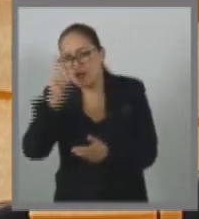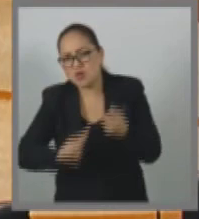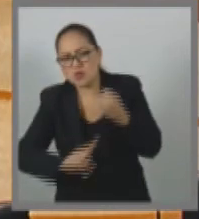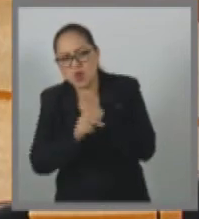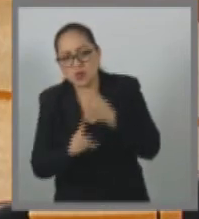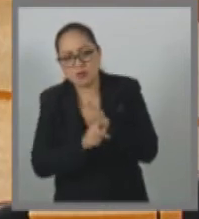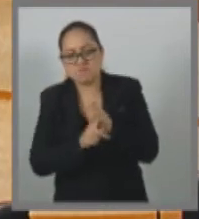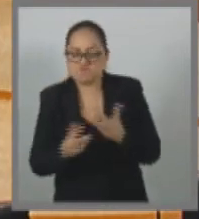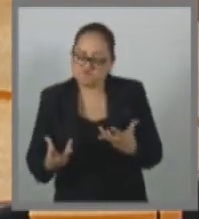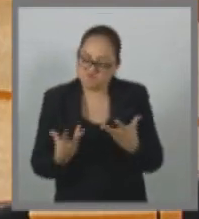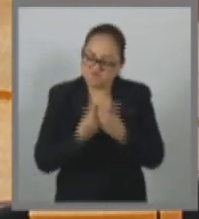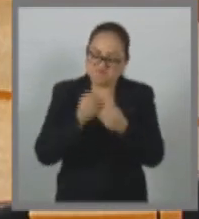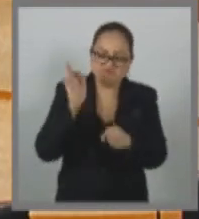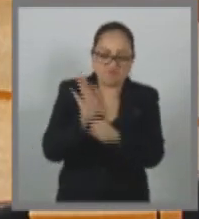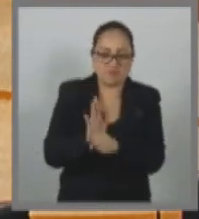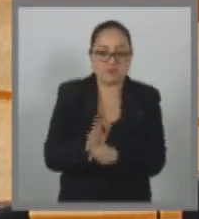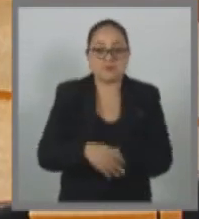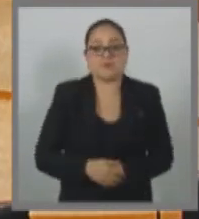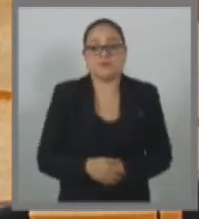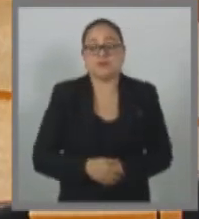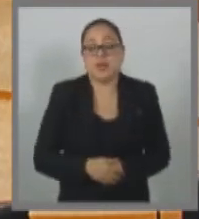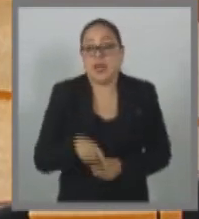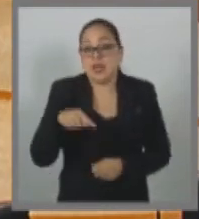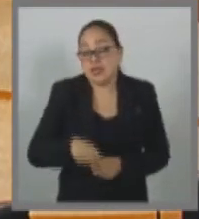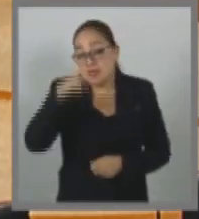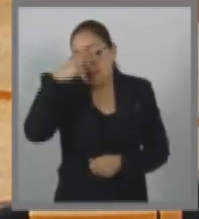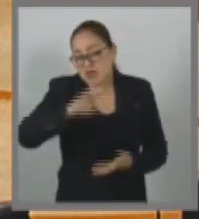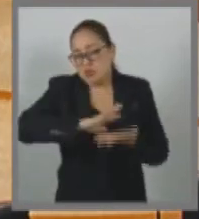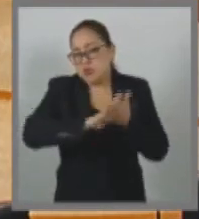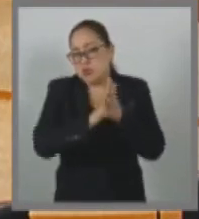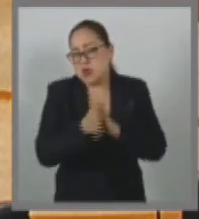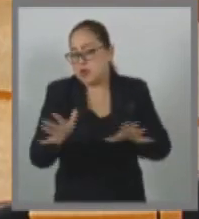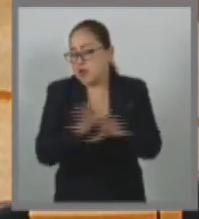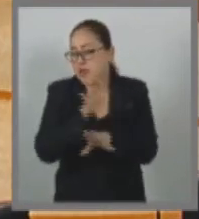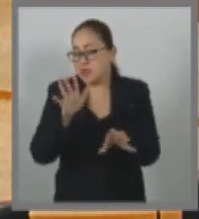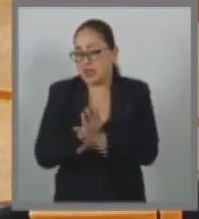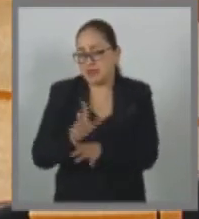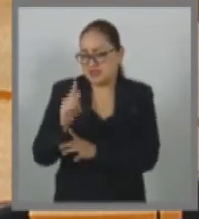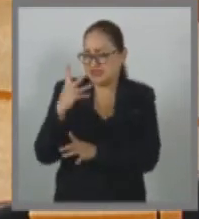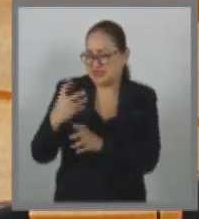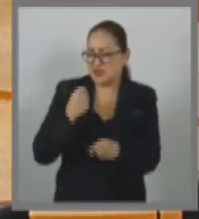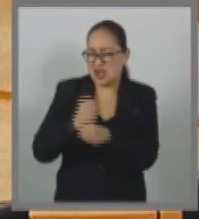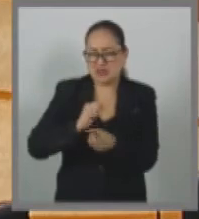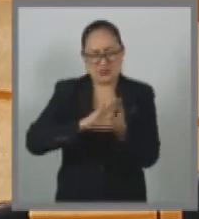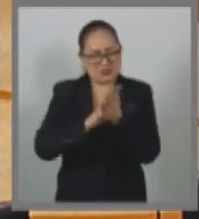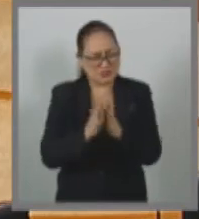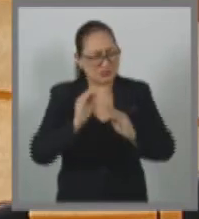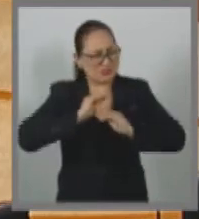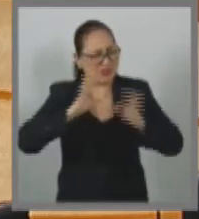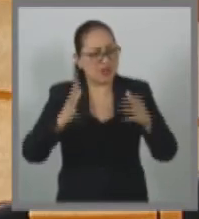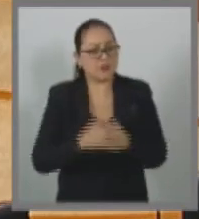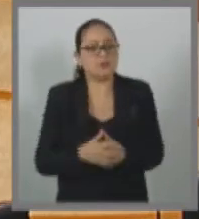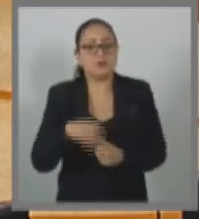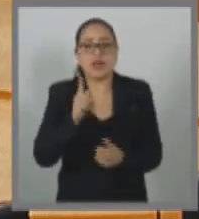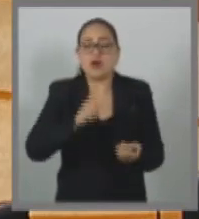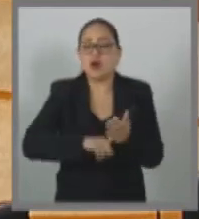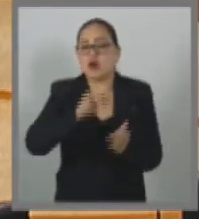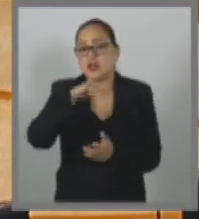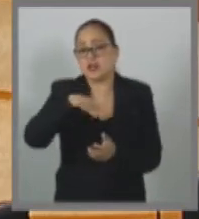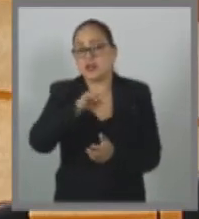duda, el país ha cambiado considerablemente en estos 75 años y, por supuesto, el IMSS